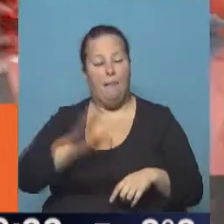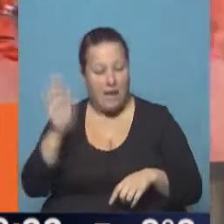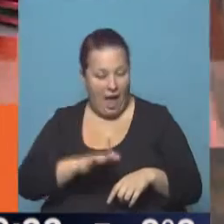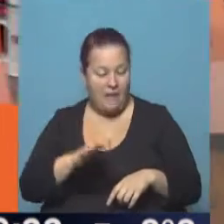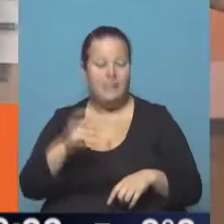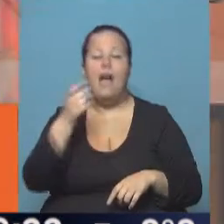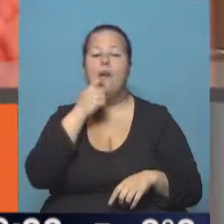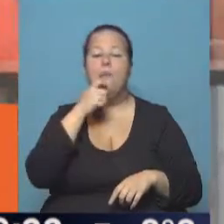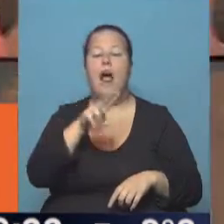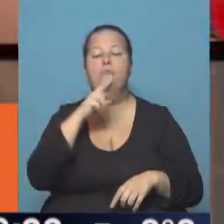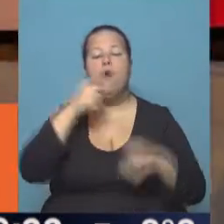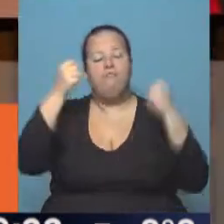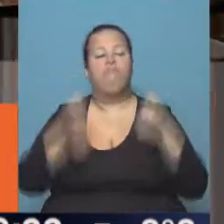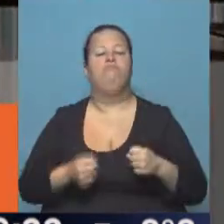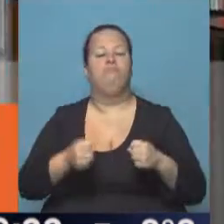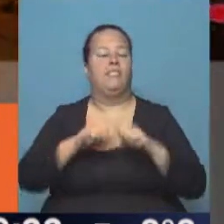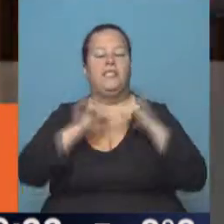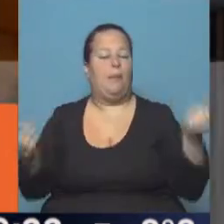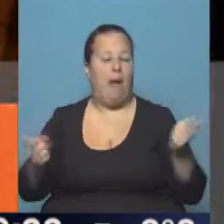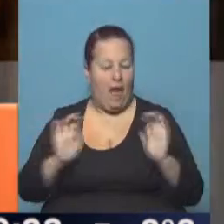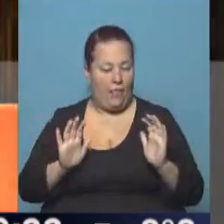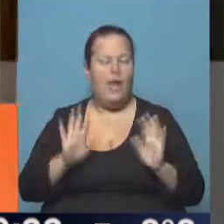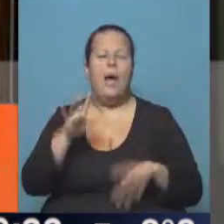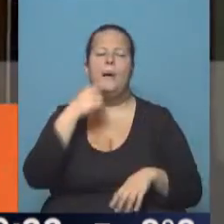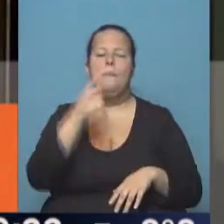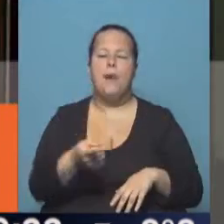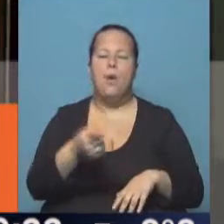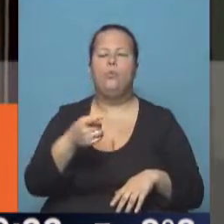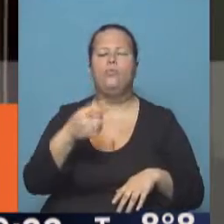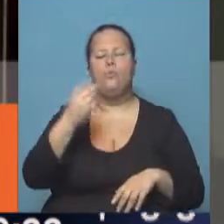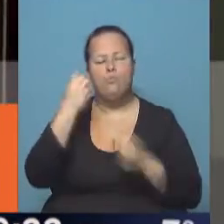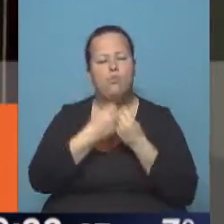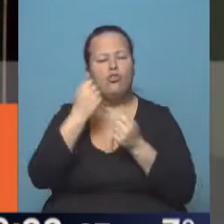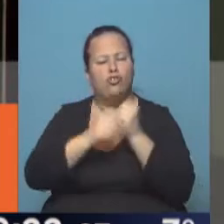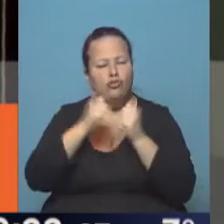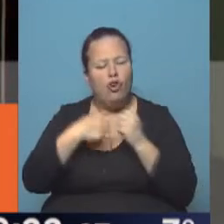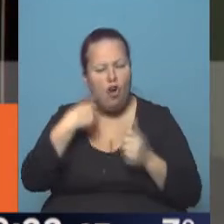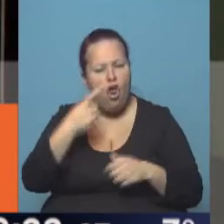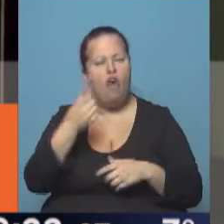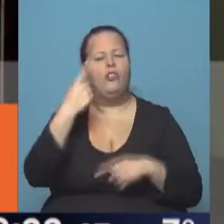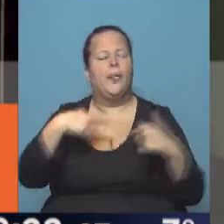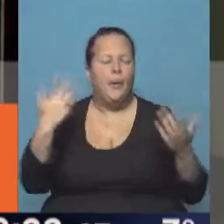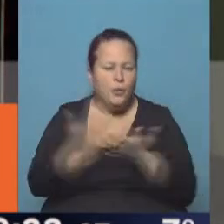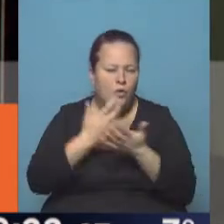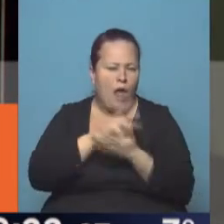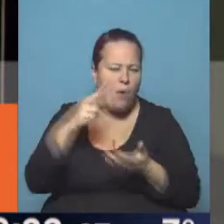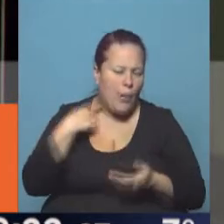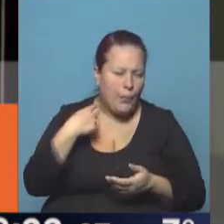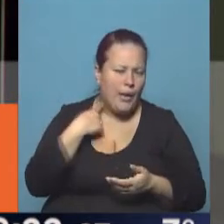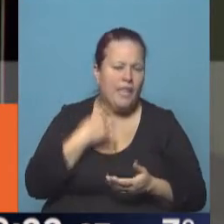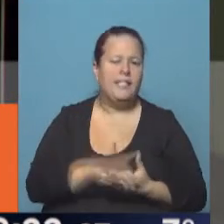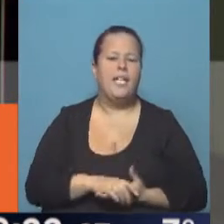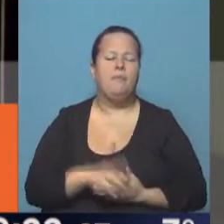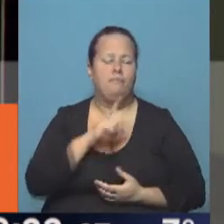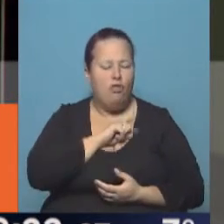cuando, por ejemplo, ella decide separarse. Ahora, Genoveva, son muchas las historias que conocemos y muchas también de las víctimas que